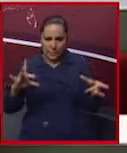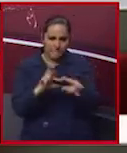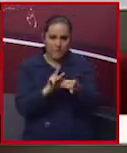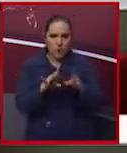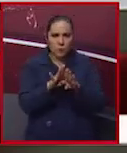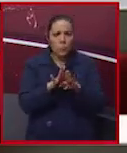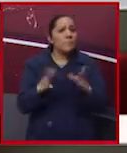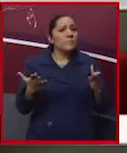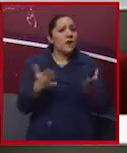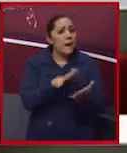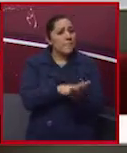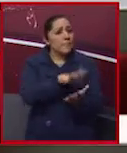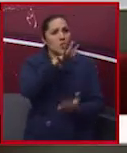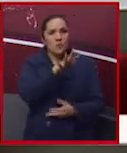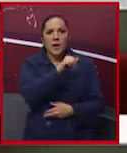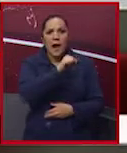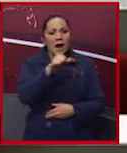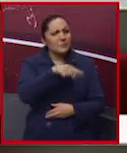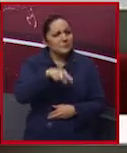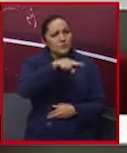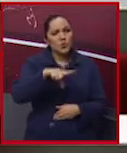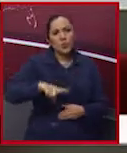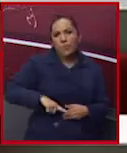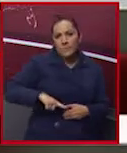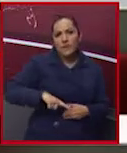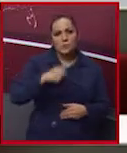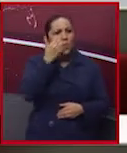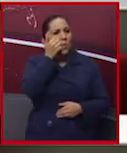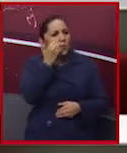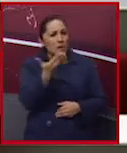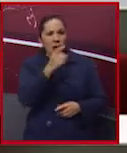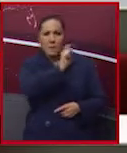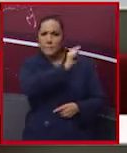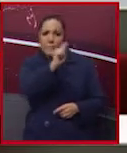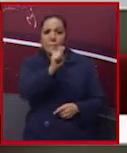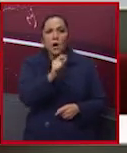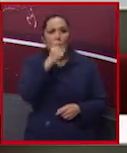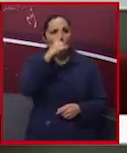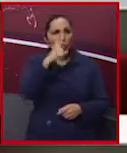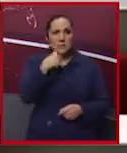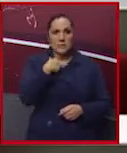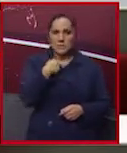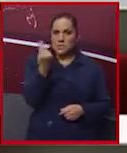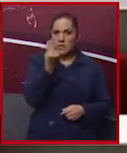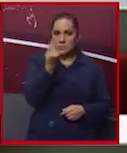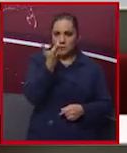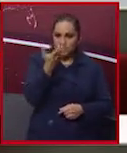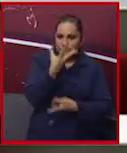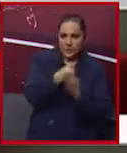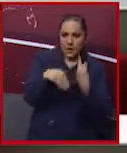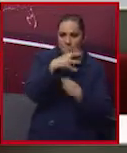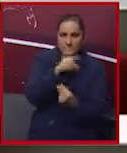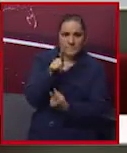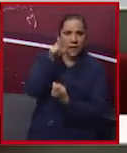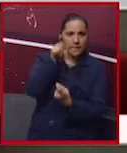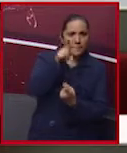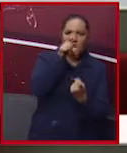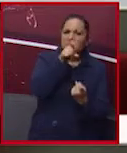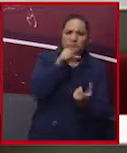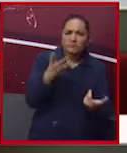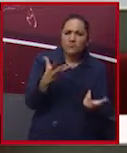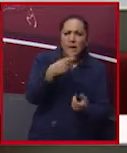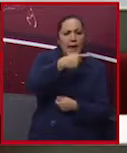interesa a los estados, a los gobiernos, a las sociedades no es únicamente generar riqueza, generar crecimiento económico. ¿Por qué? Porque se dieron cuenta que en realidad el